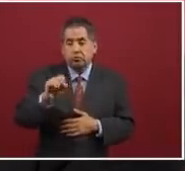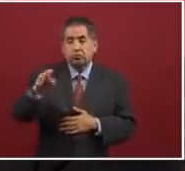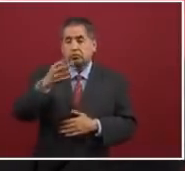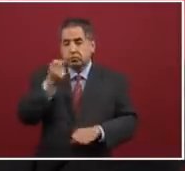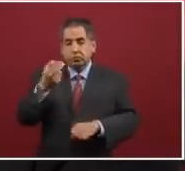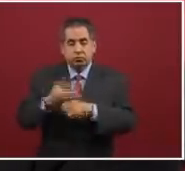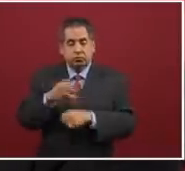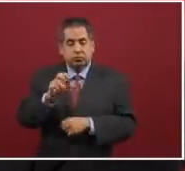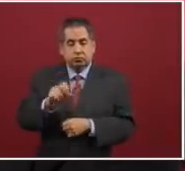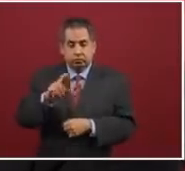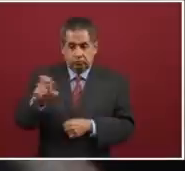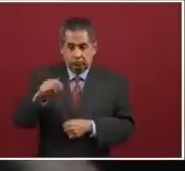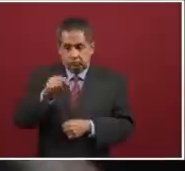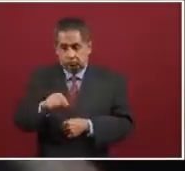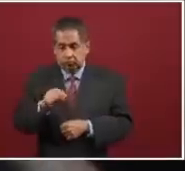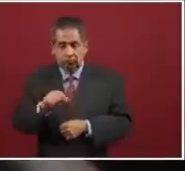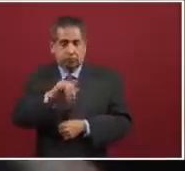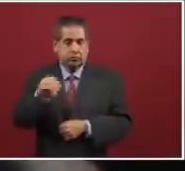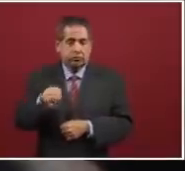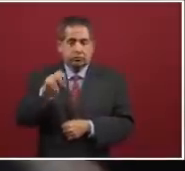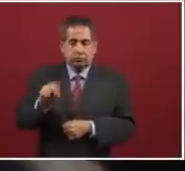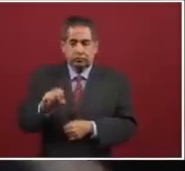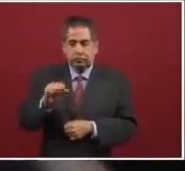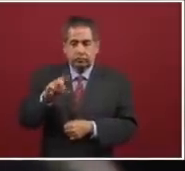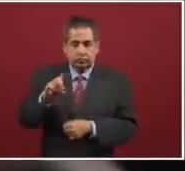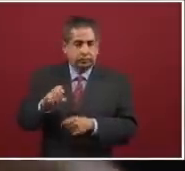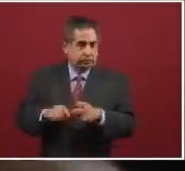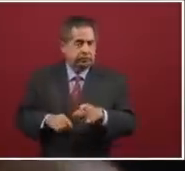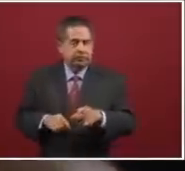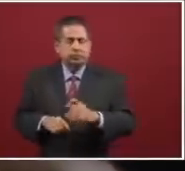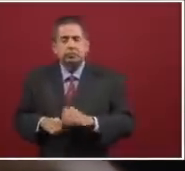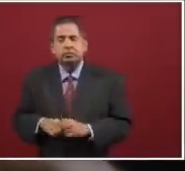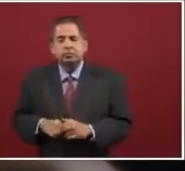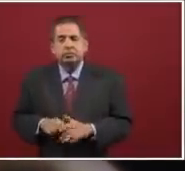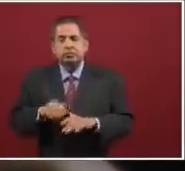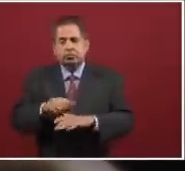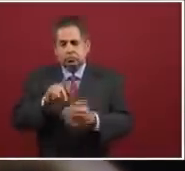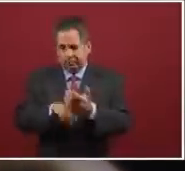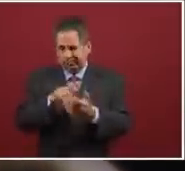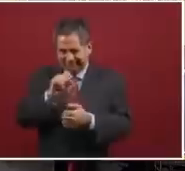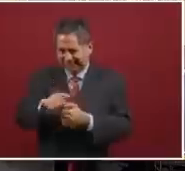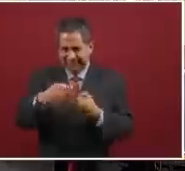de Relaciones Exteriores, a Jesús Siede, sobre el asunto,